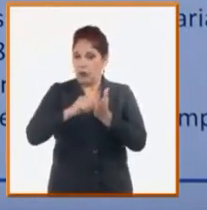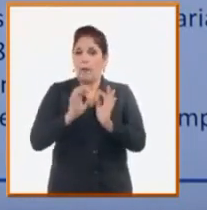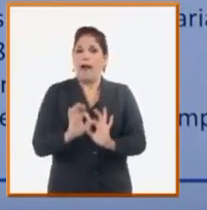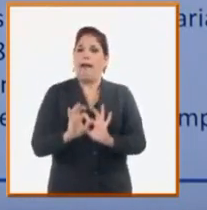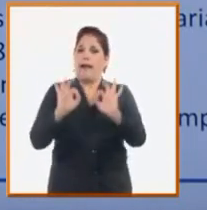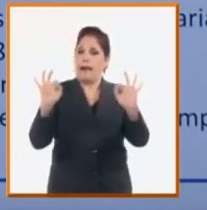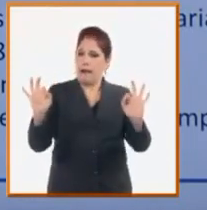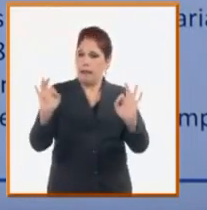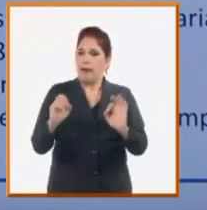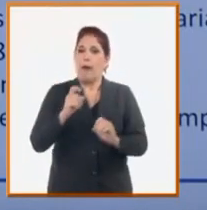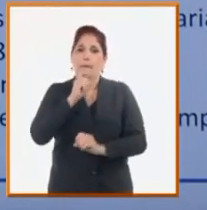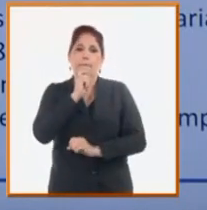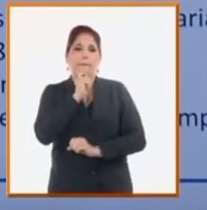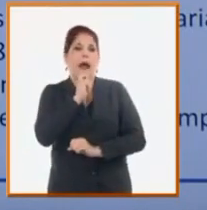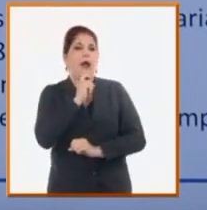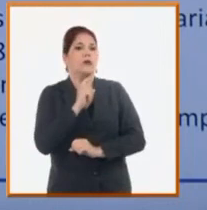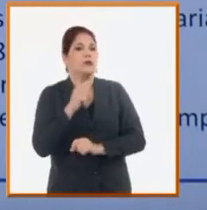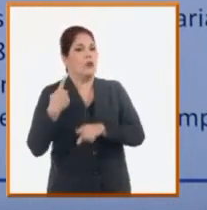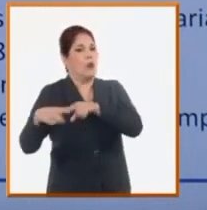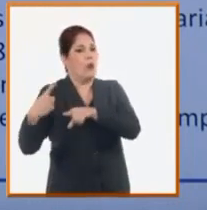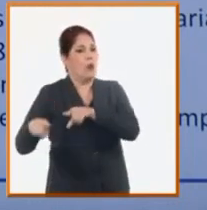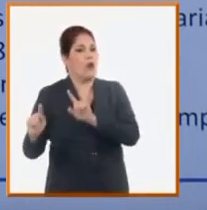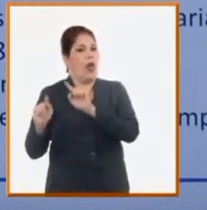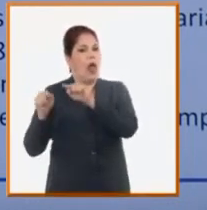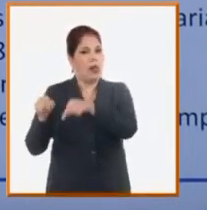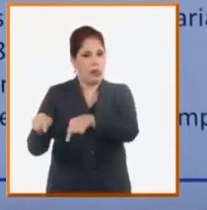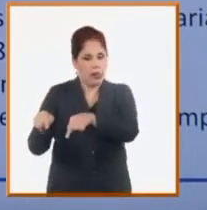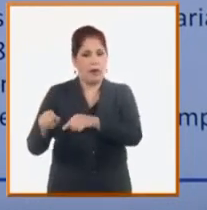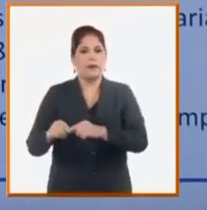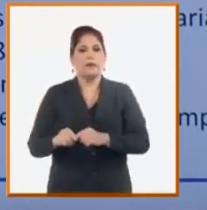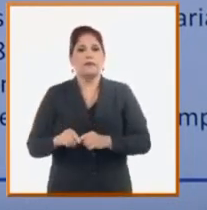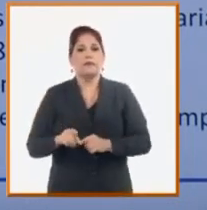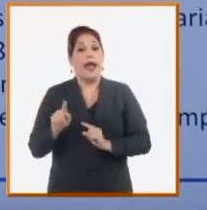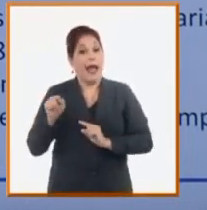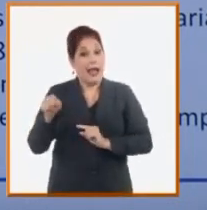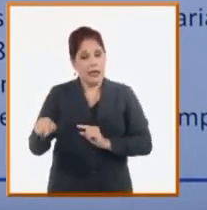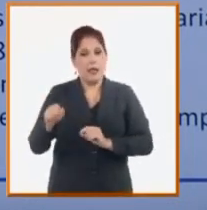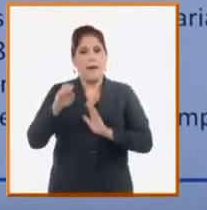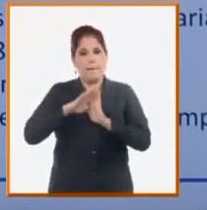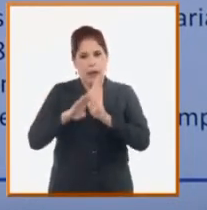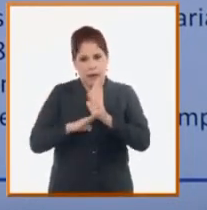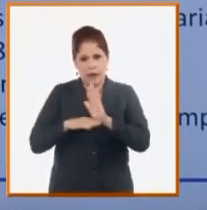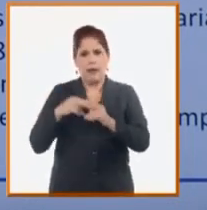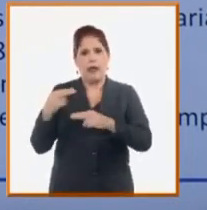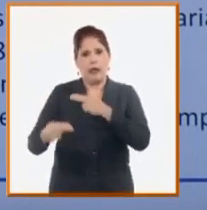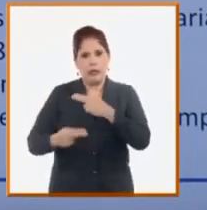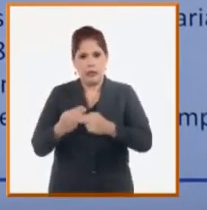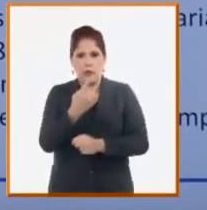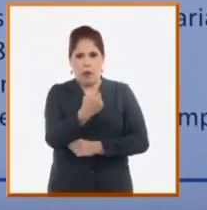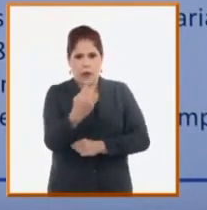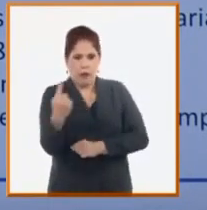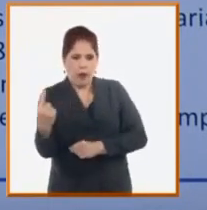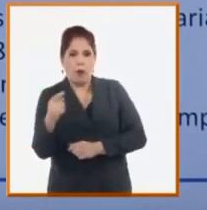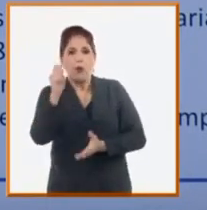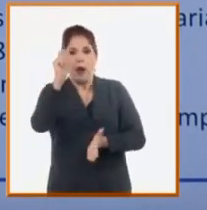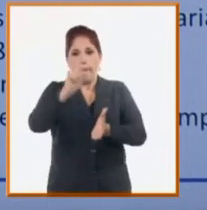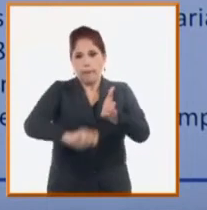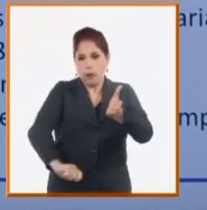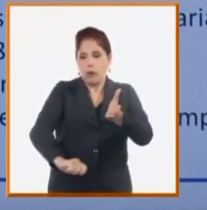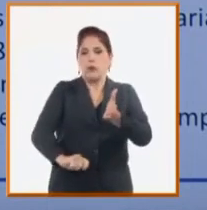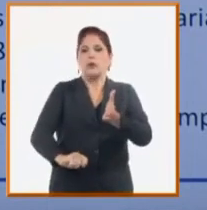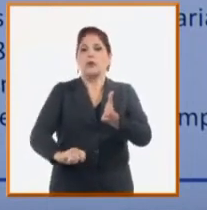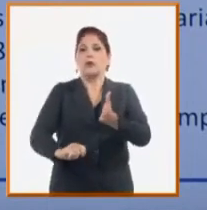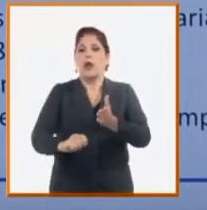8.672 entre pymes y cooperativas no agropecuarias. Ahí están las medidas adoptadas en cada caso, las multas, las